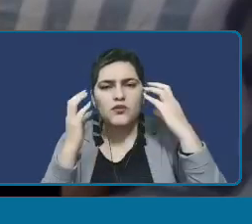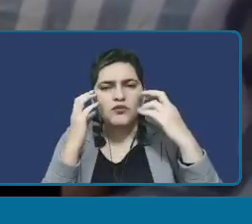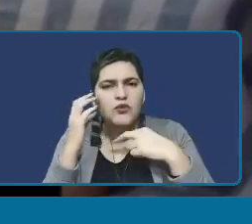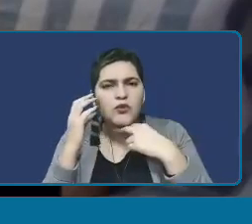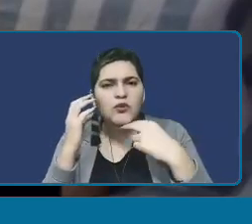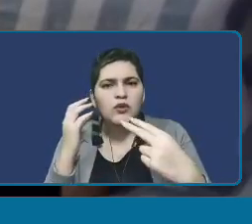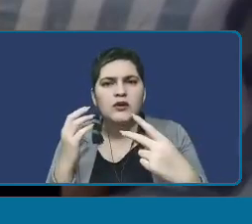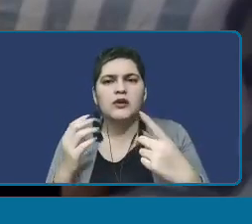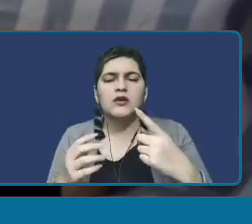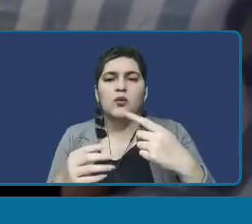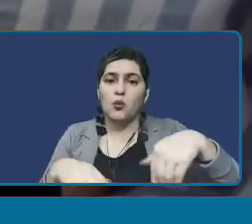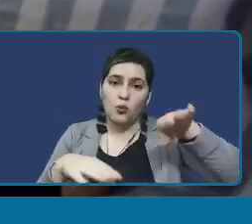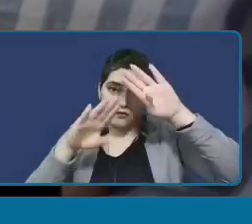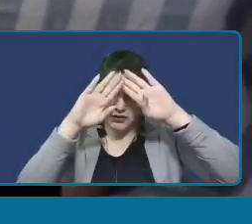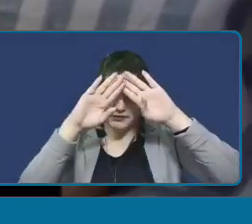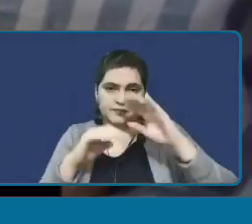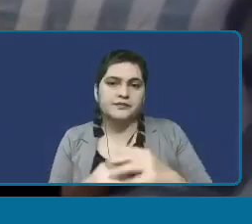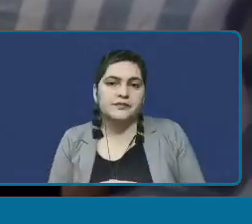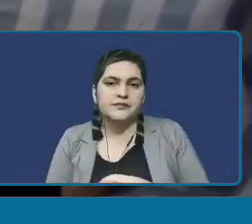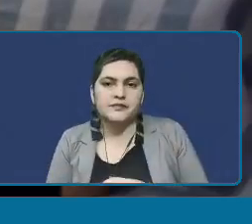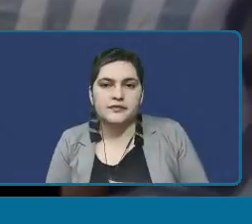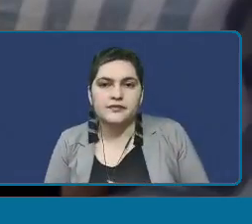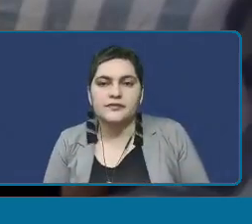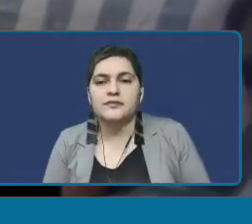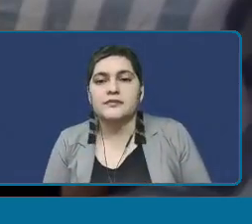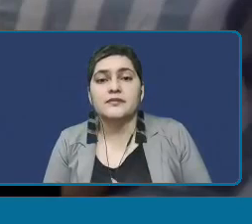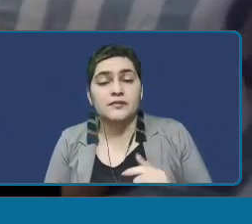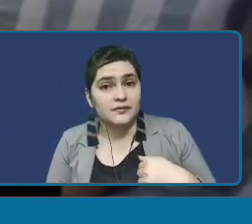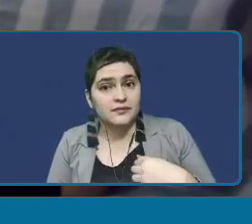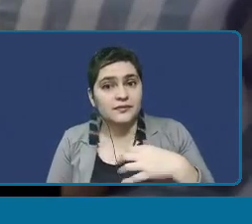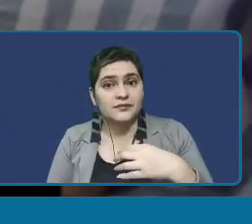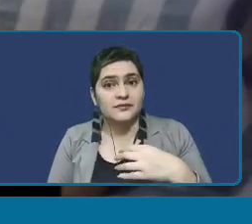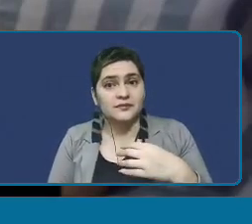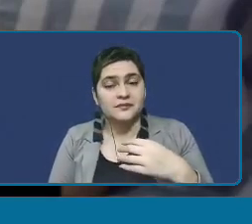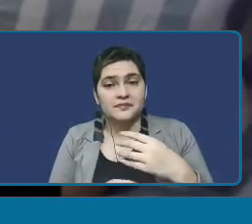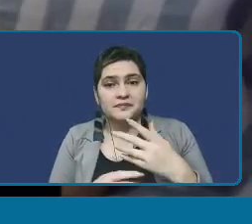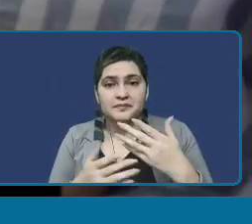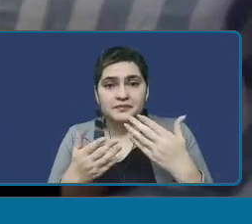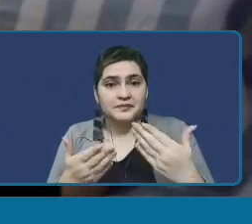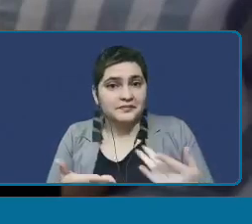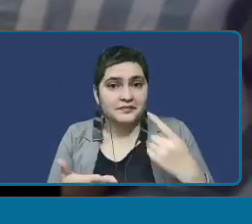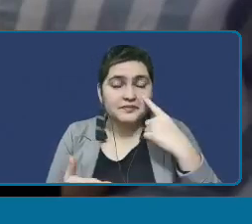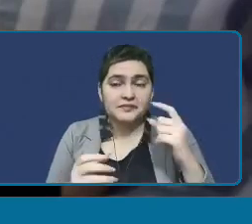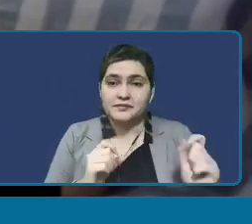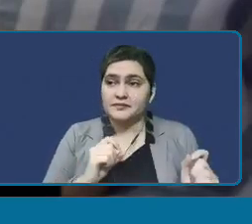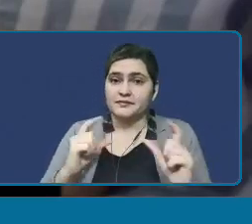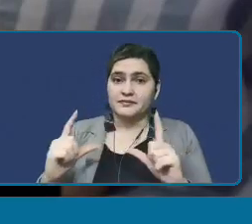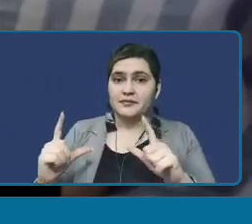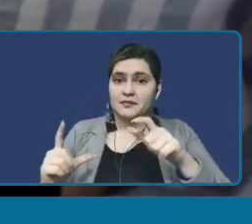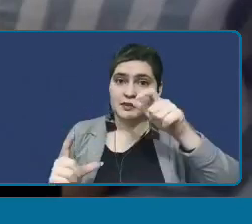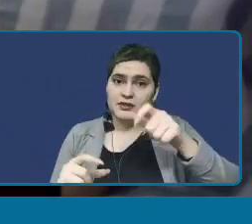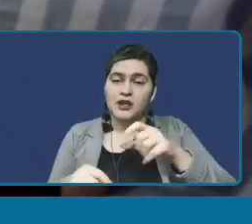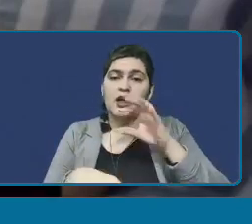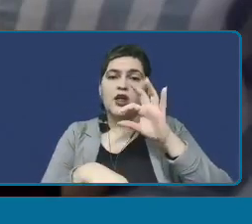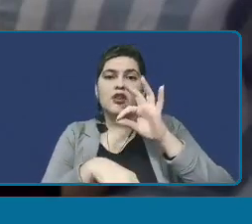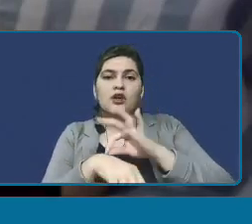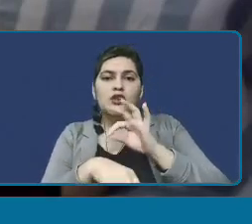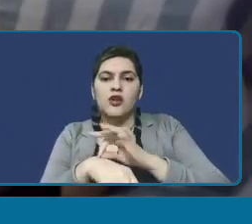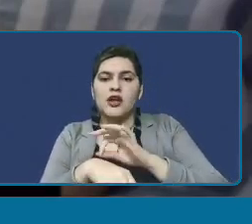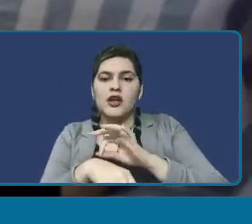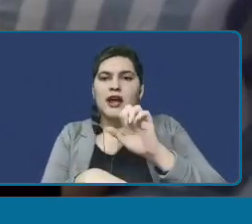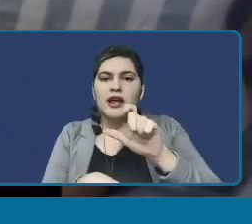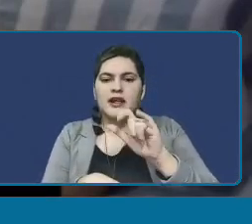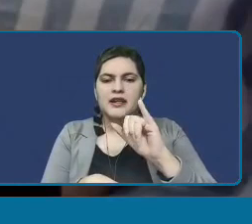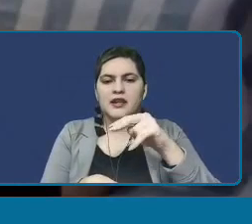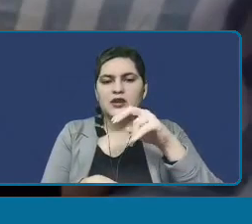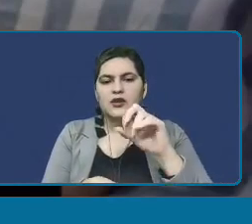Cuba. Ahora vamos a comentarnos, vamos a ver la exposición de la doctora Elinor Sumelsu Cornejo, a quien le